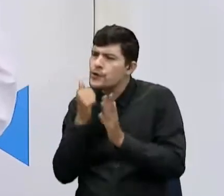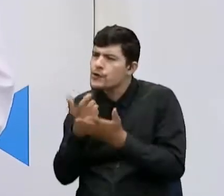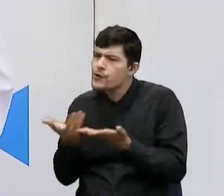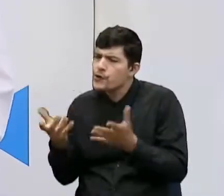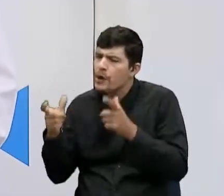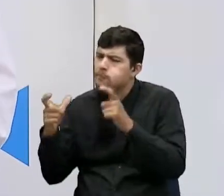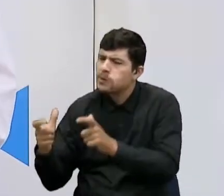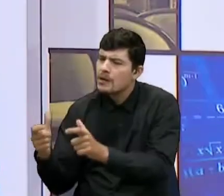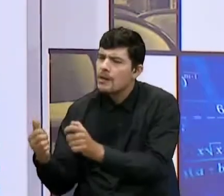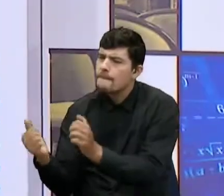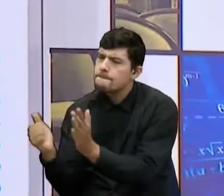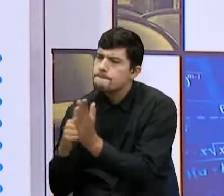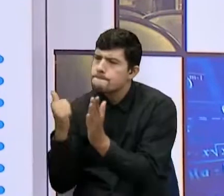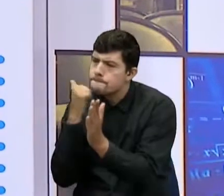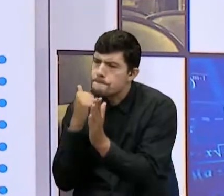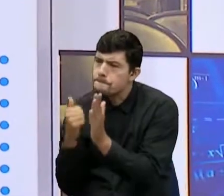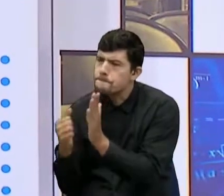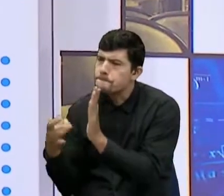Abióticos Muy bien